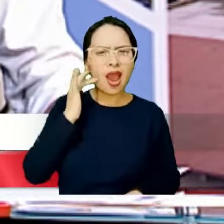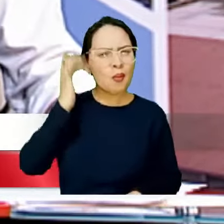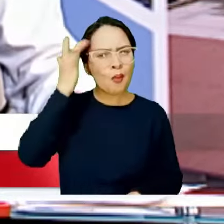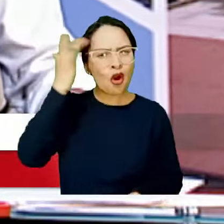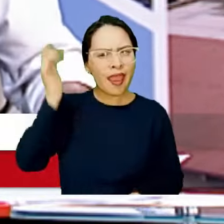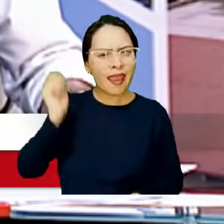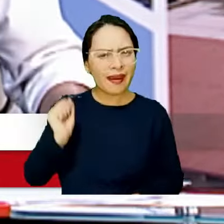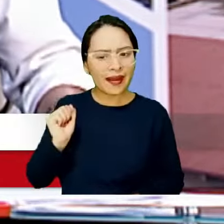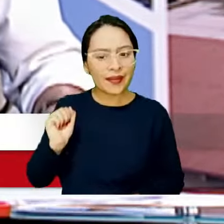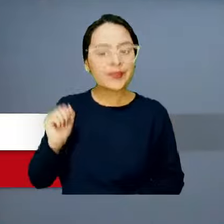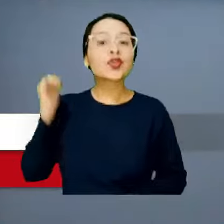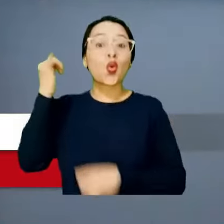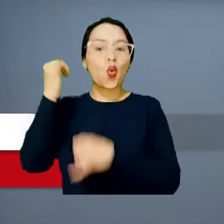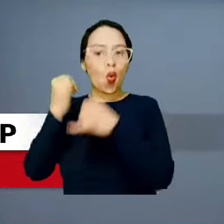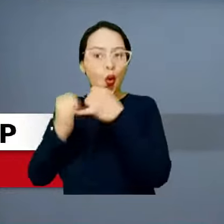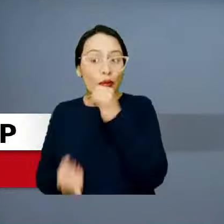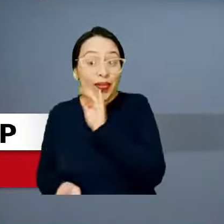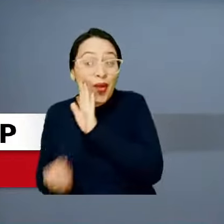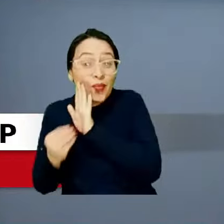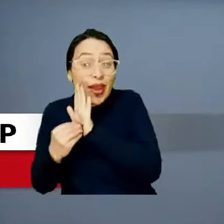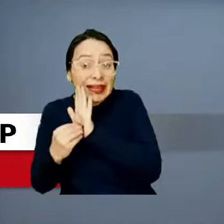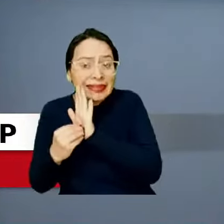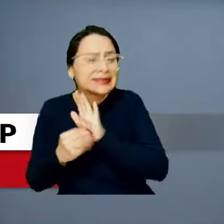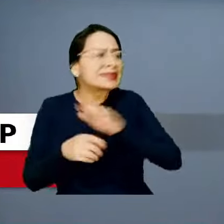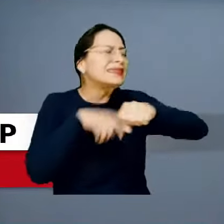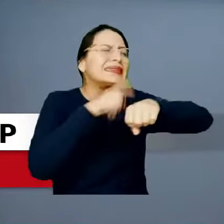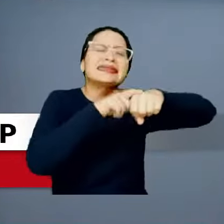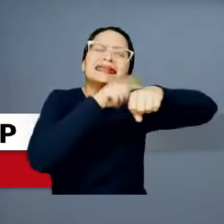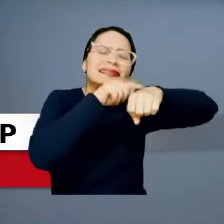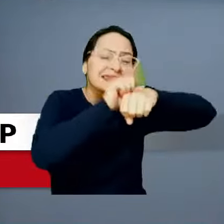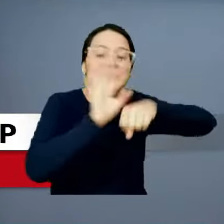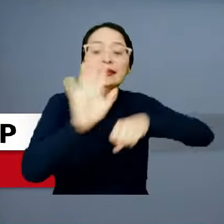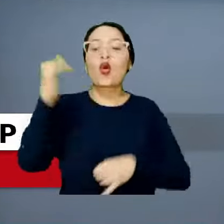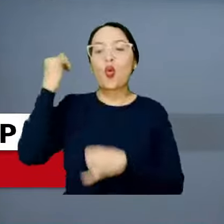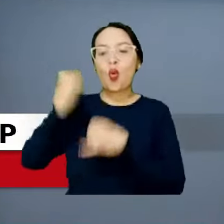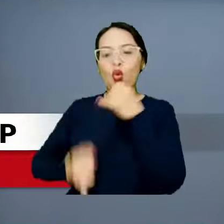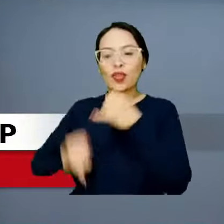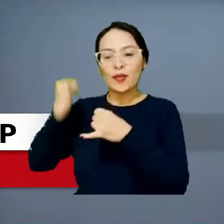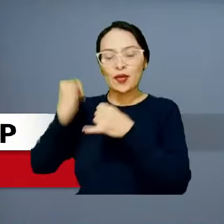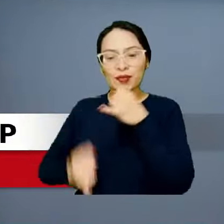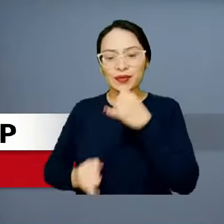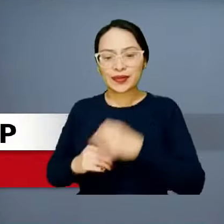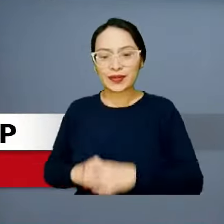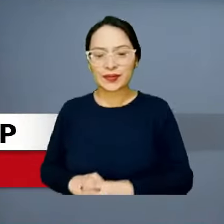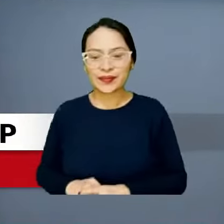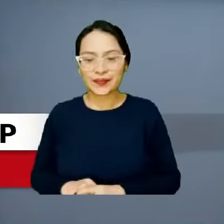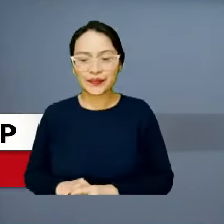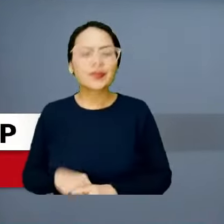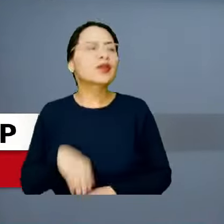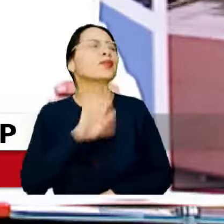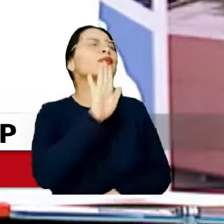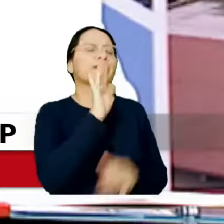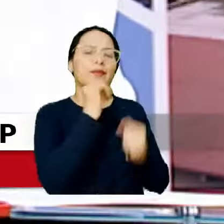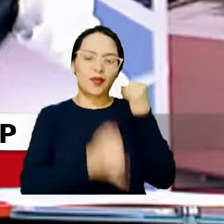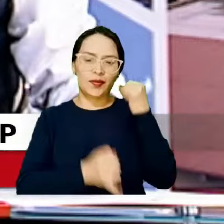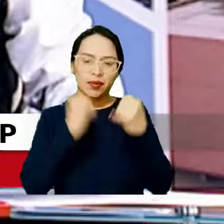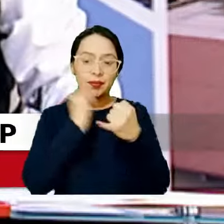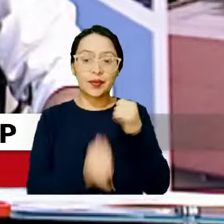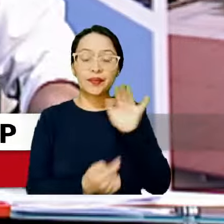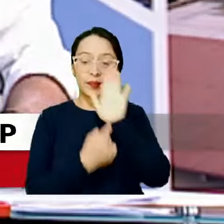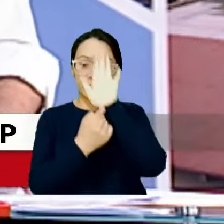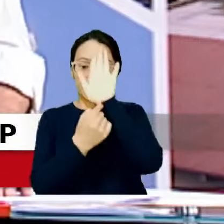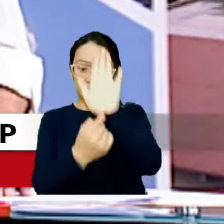lujo. Estamos con el tiempo cortísimo. El último lujo. Porque tenemos una pauta publicitaria que debe salir. Nada más. El contrato del